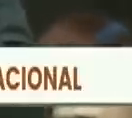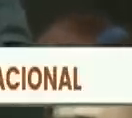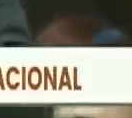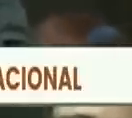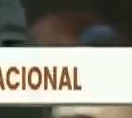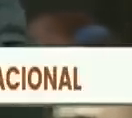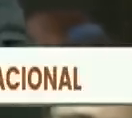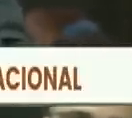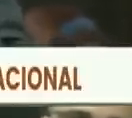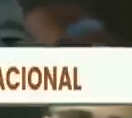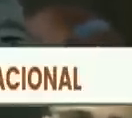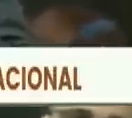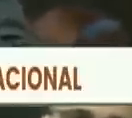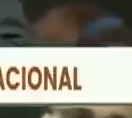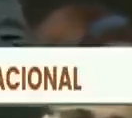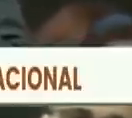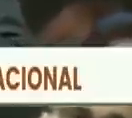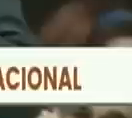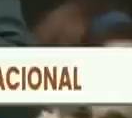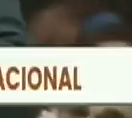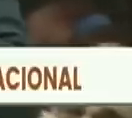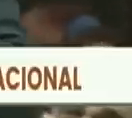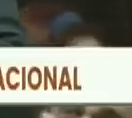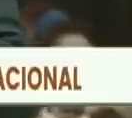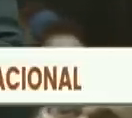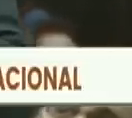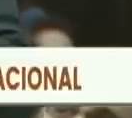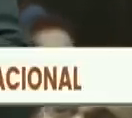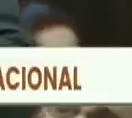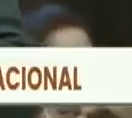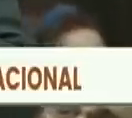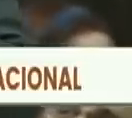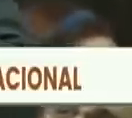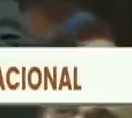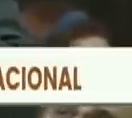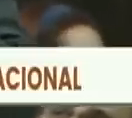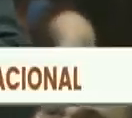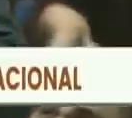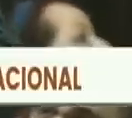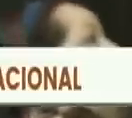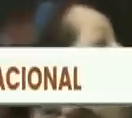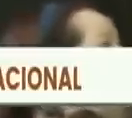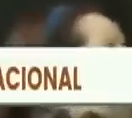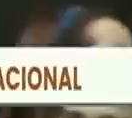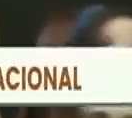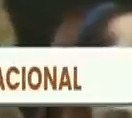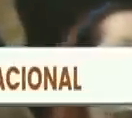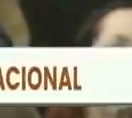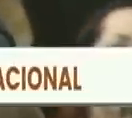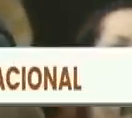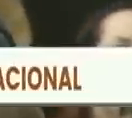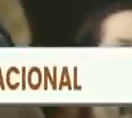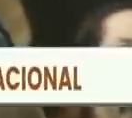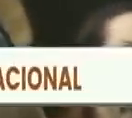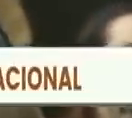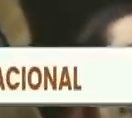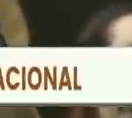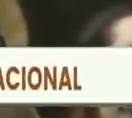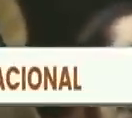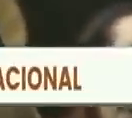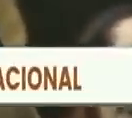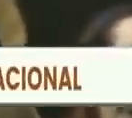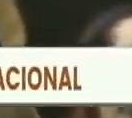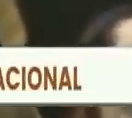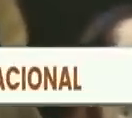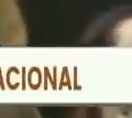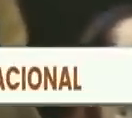ponen en el tapete un debate político sobre un hecho que